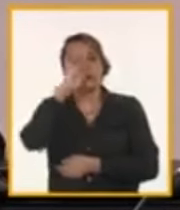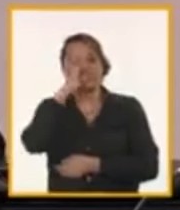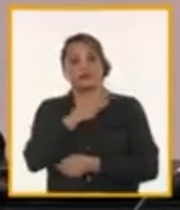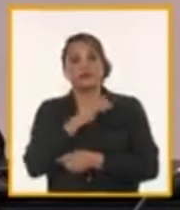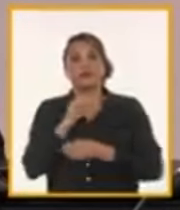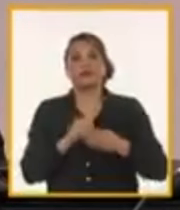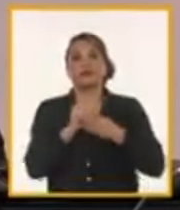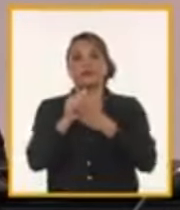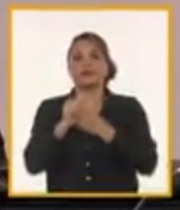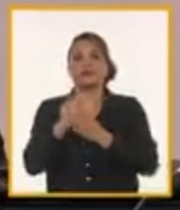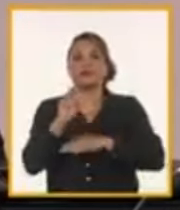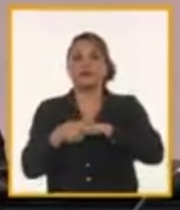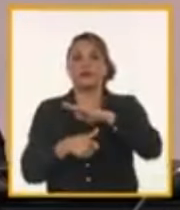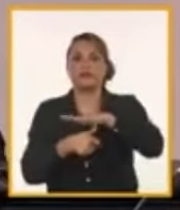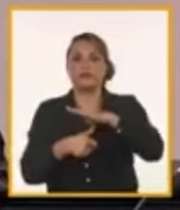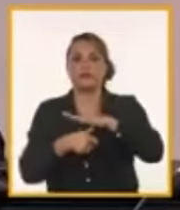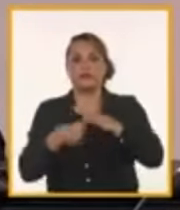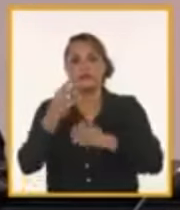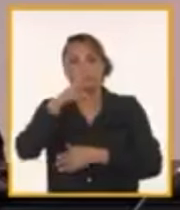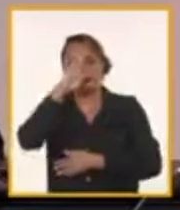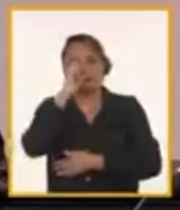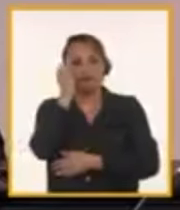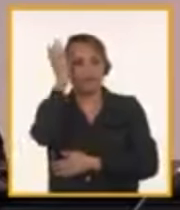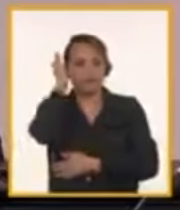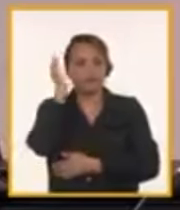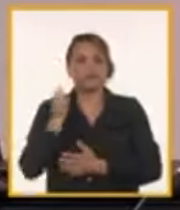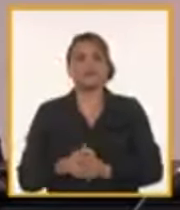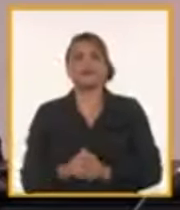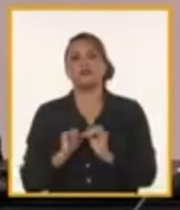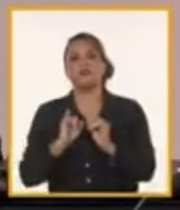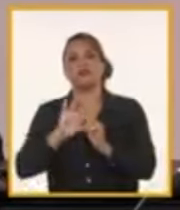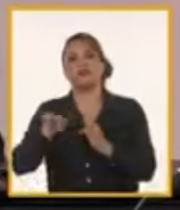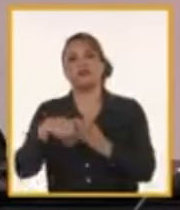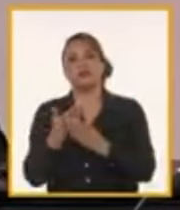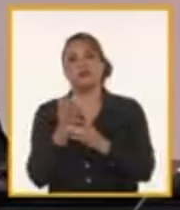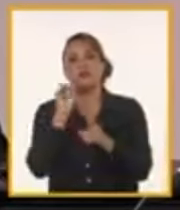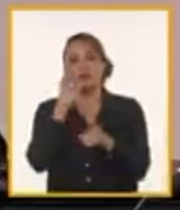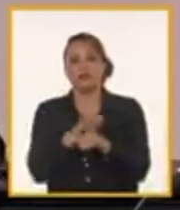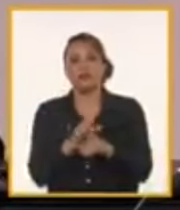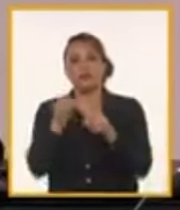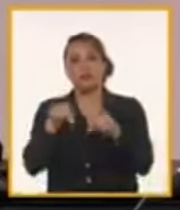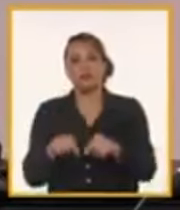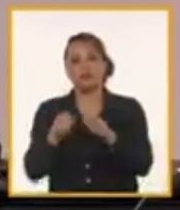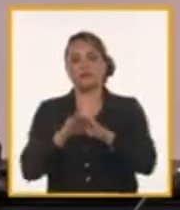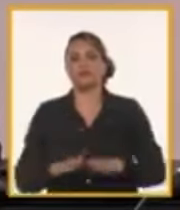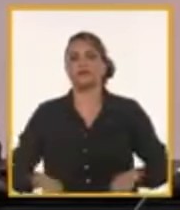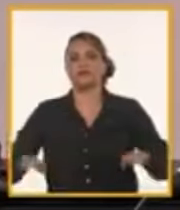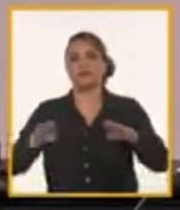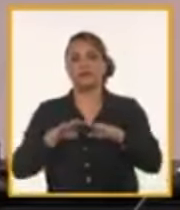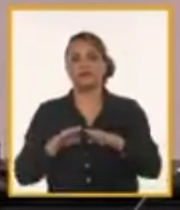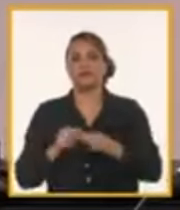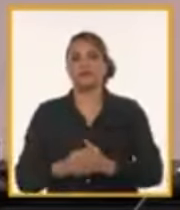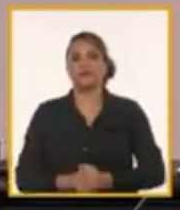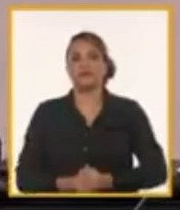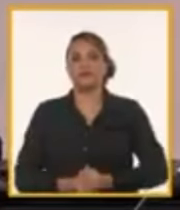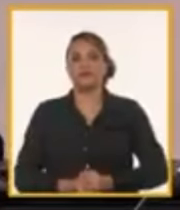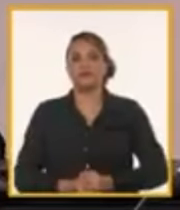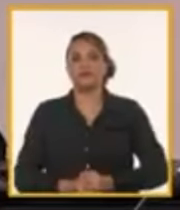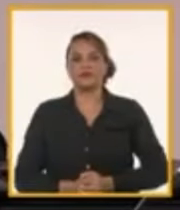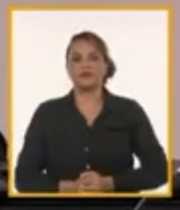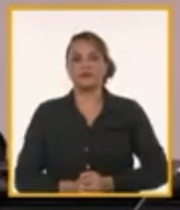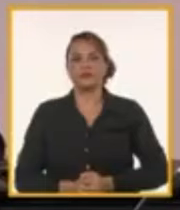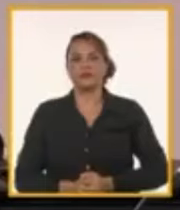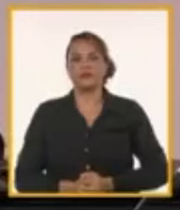partido el compañero Miguel Díaz canel Bermúdez notici del día con ella comenzamos nuestra mirada en esta mesa redonda a la